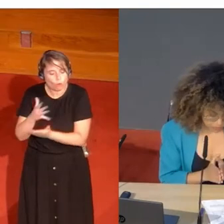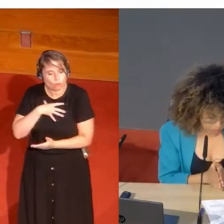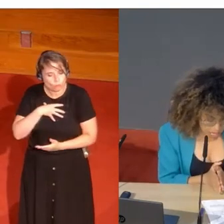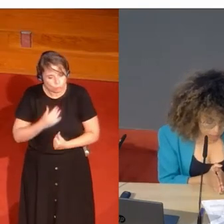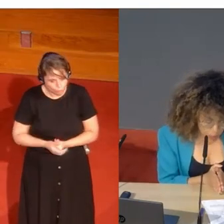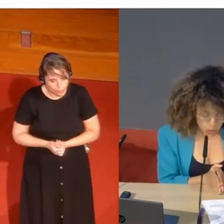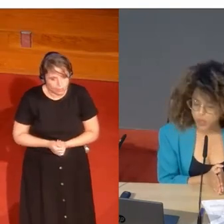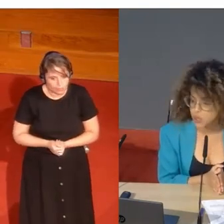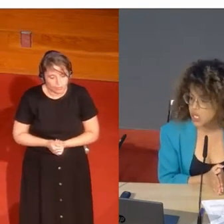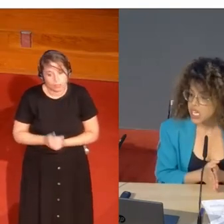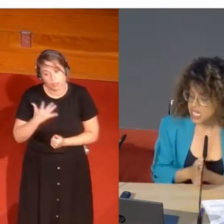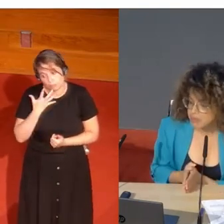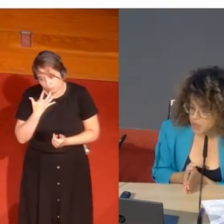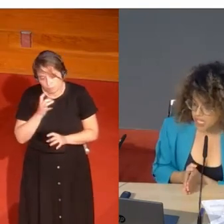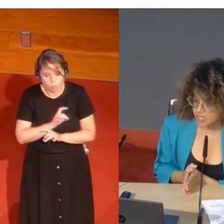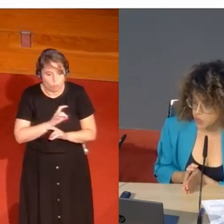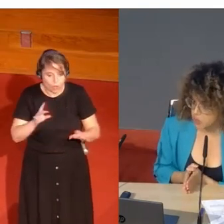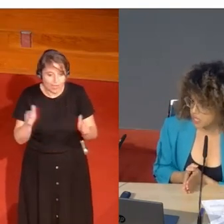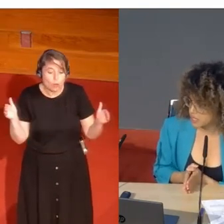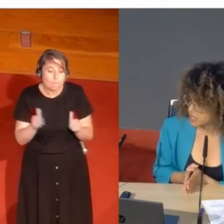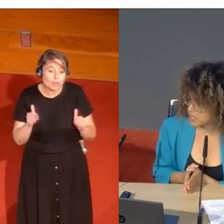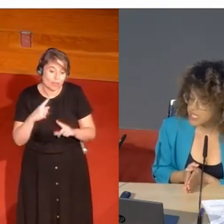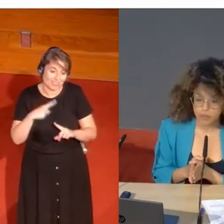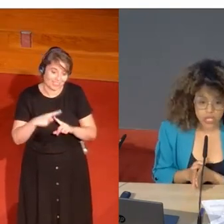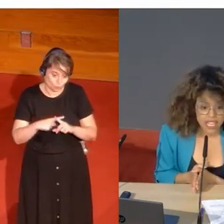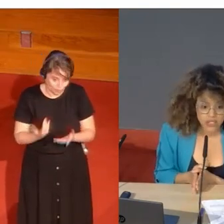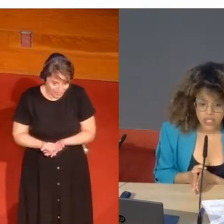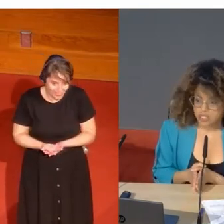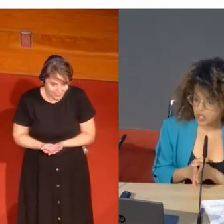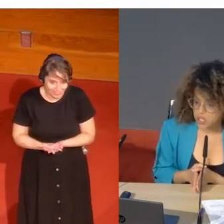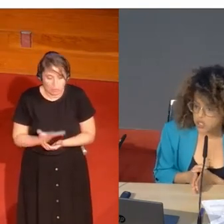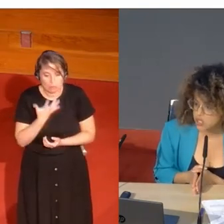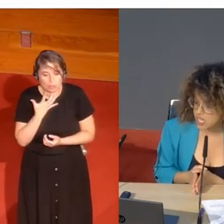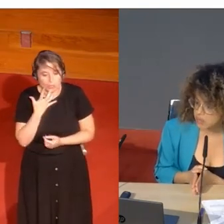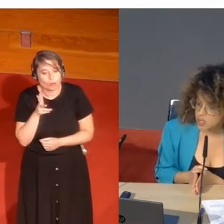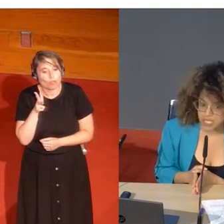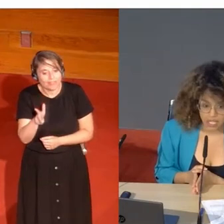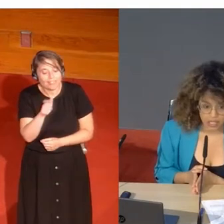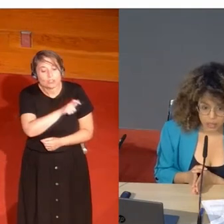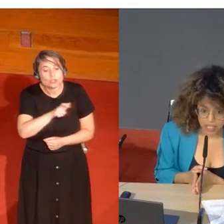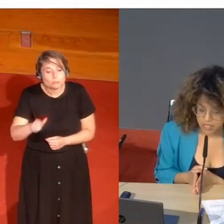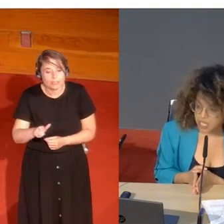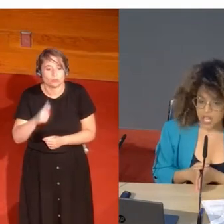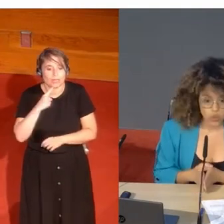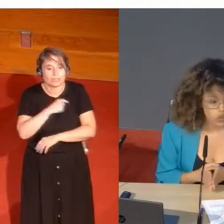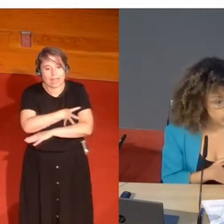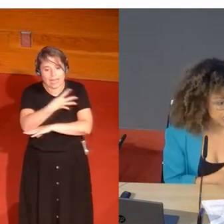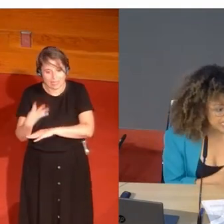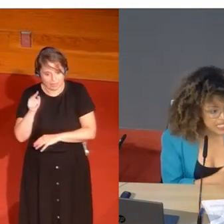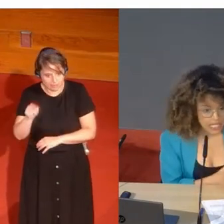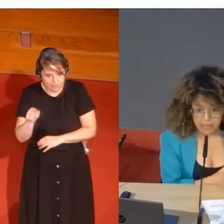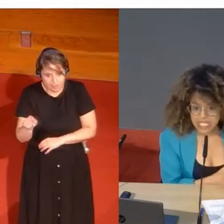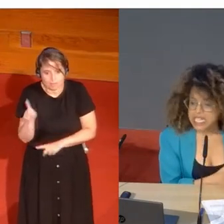comunicación y por supuesto las minorías sexuales estamos hablando de los derechos de las personas lgtbi es